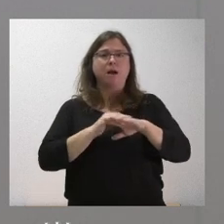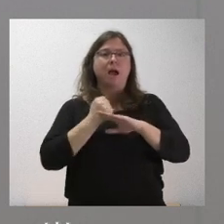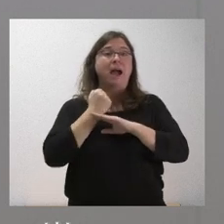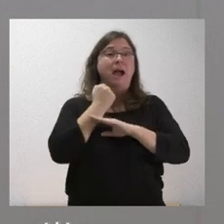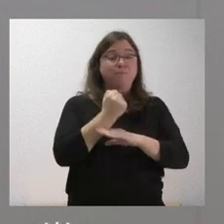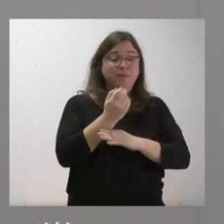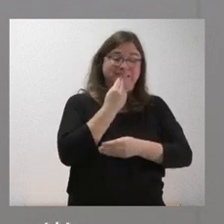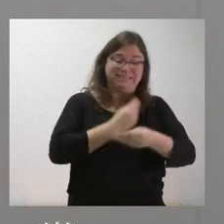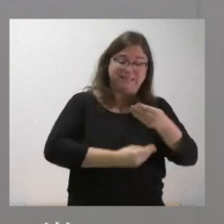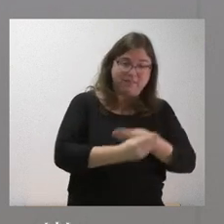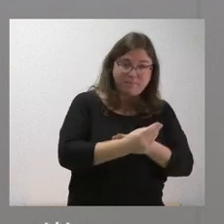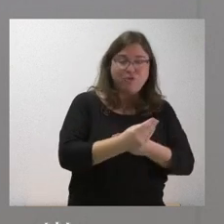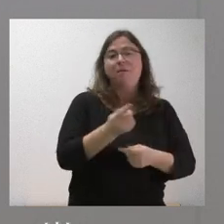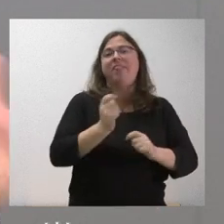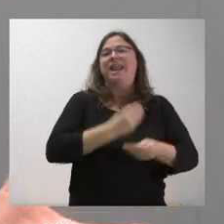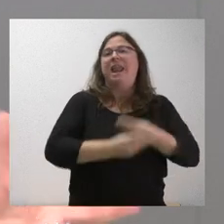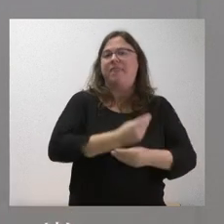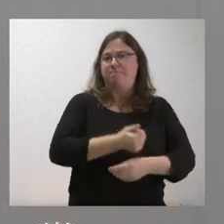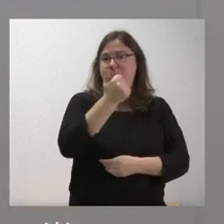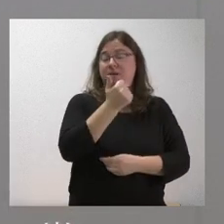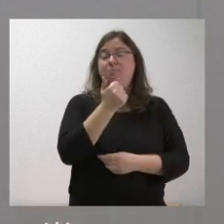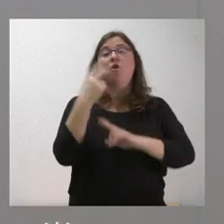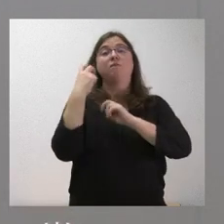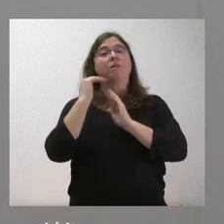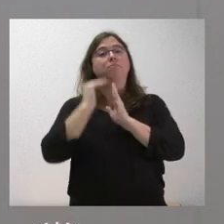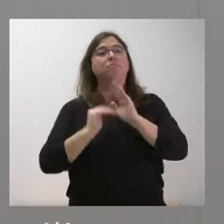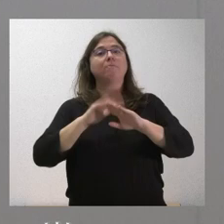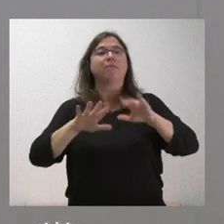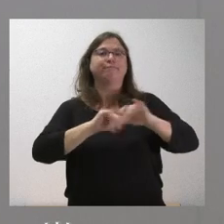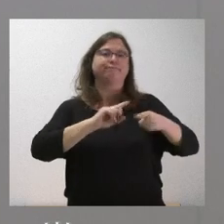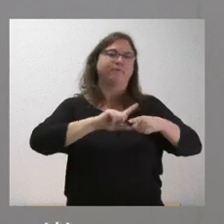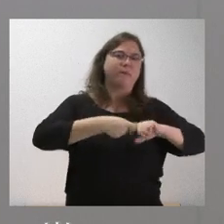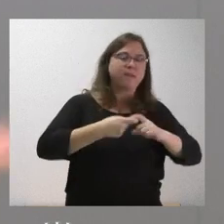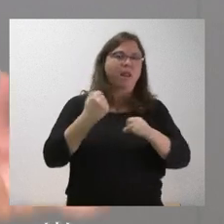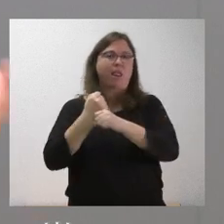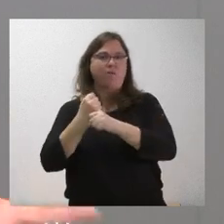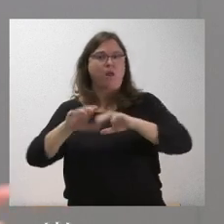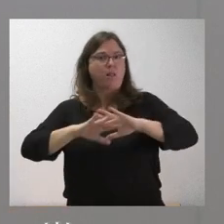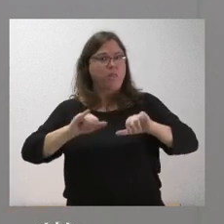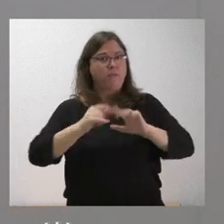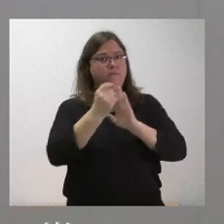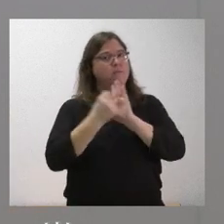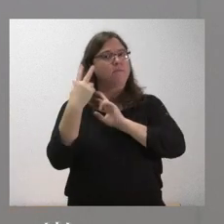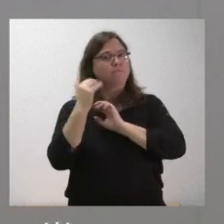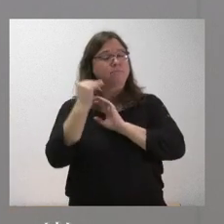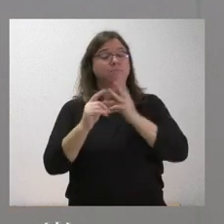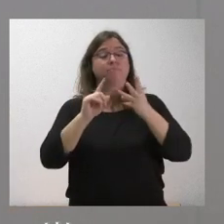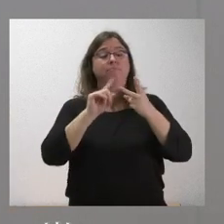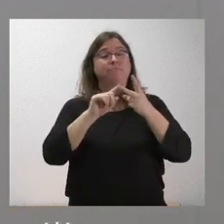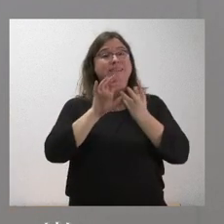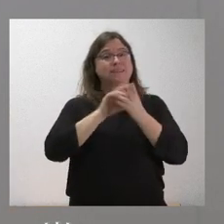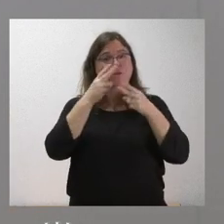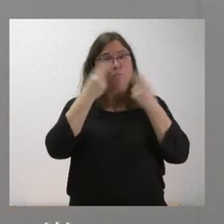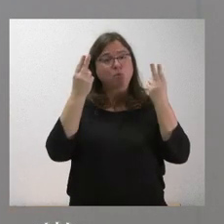nacimiento de la natalidad pero también tenemos deducciones Fiscales por conciliación de vida laboral y familiar segundo mejorando los servicios públicos en Castilla y